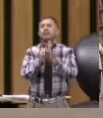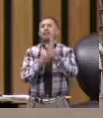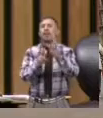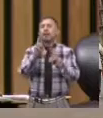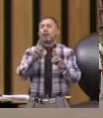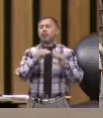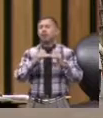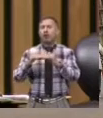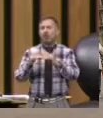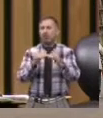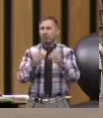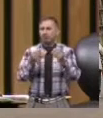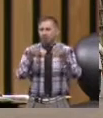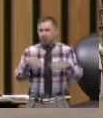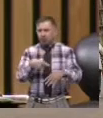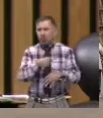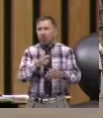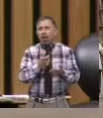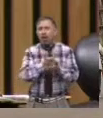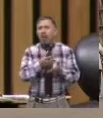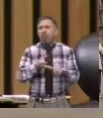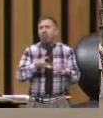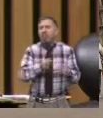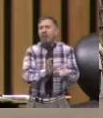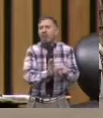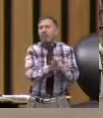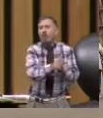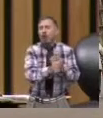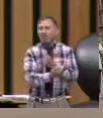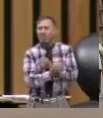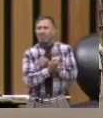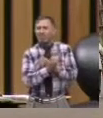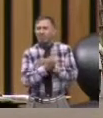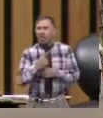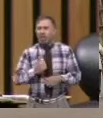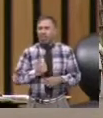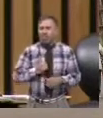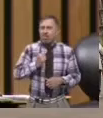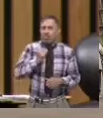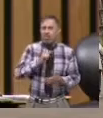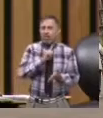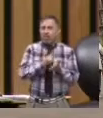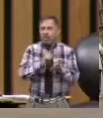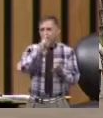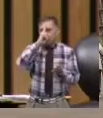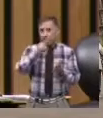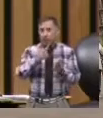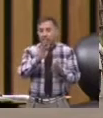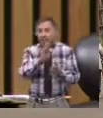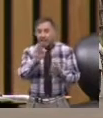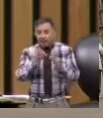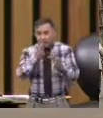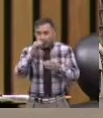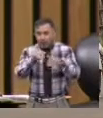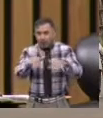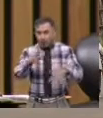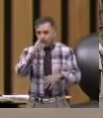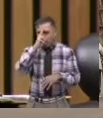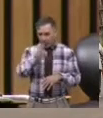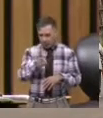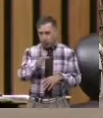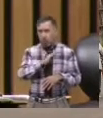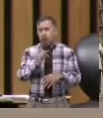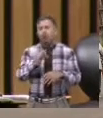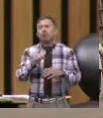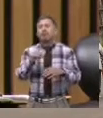democrático, es un gasto para obtener ventajas indebidas, ilegítimas e ilegales en plena veda electoral, desplegando propaganda